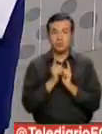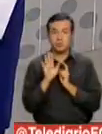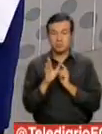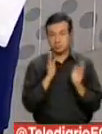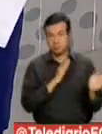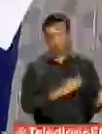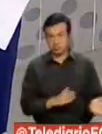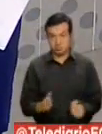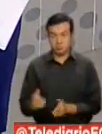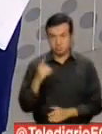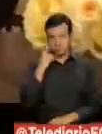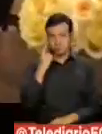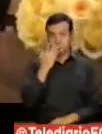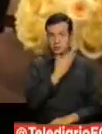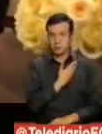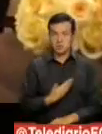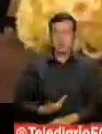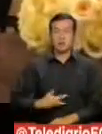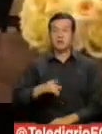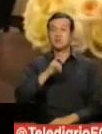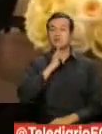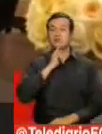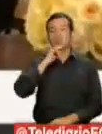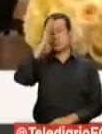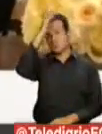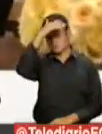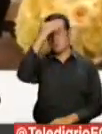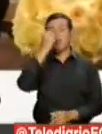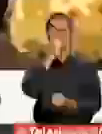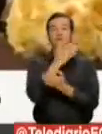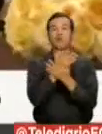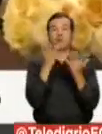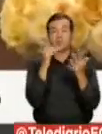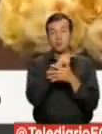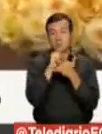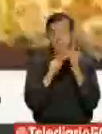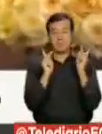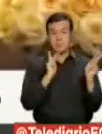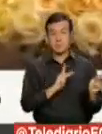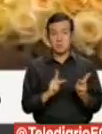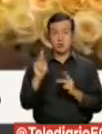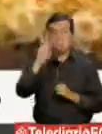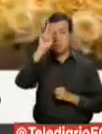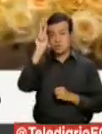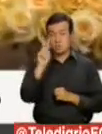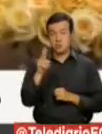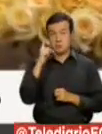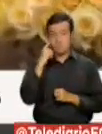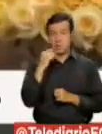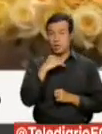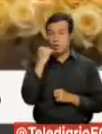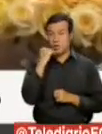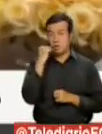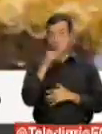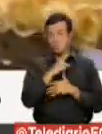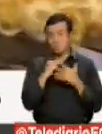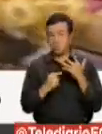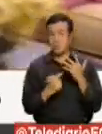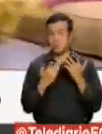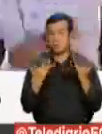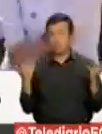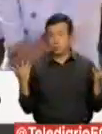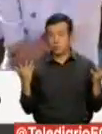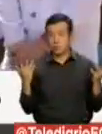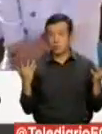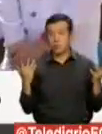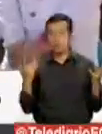Blanca. El presidente de Estados Unidos, Donald Trump, aseguró que tiene varios planes para Venezuela en caso de que Nicolás Maduro no abandone el